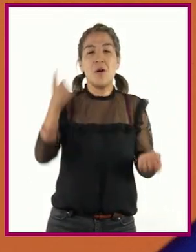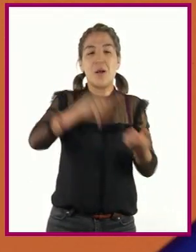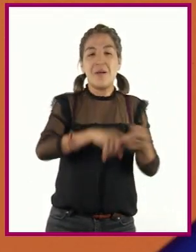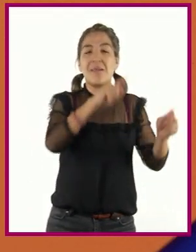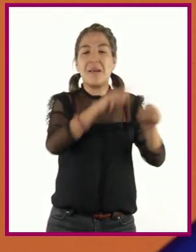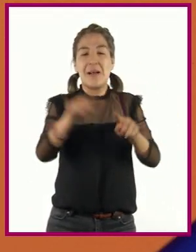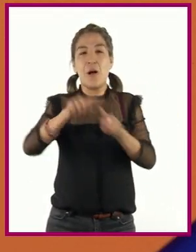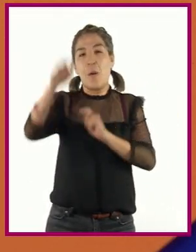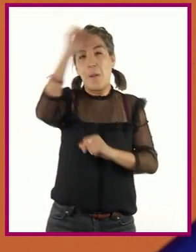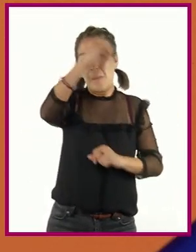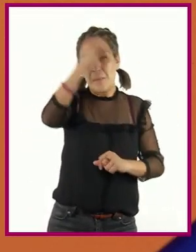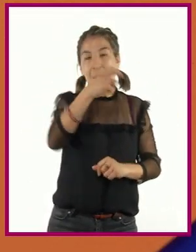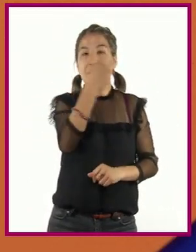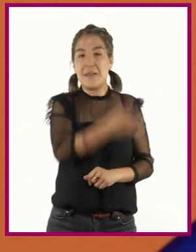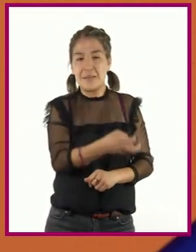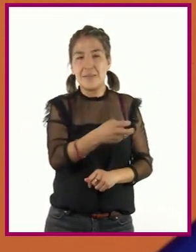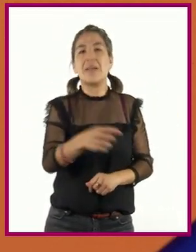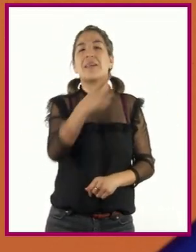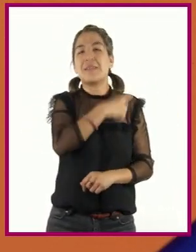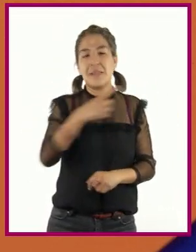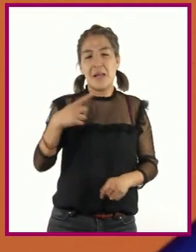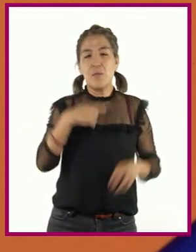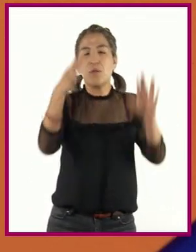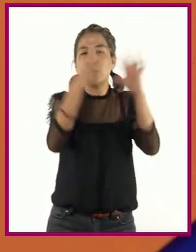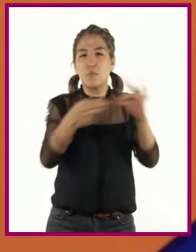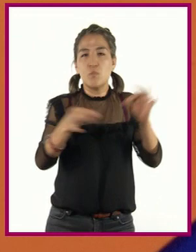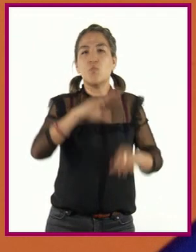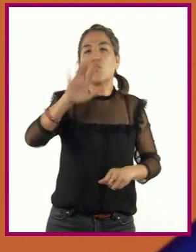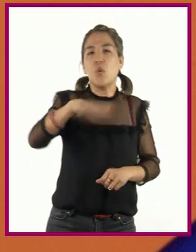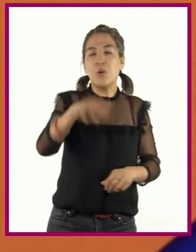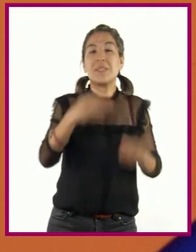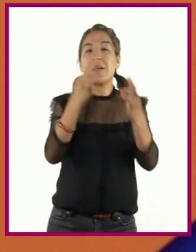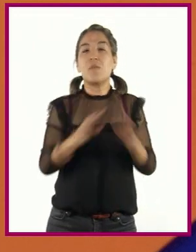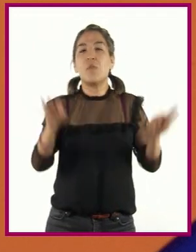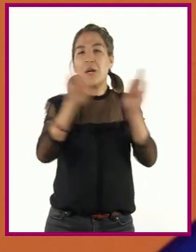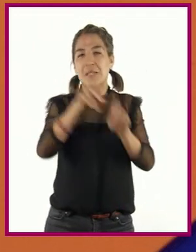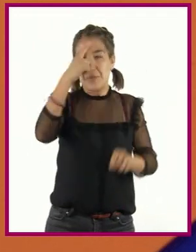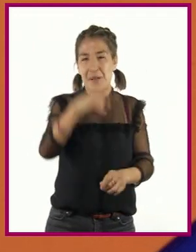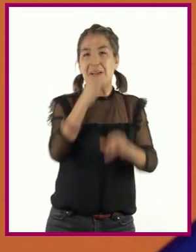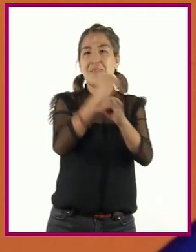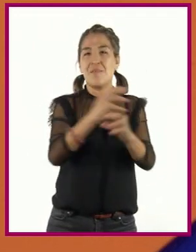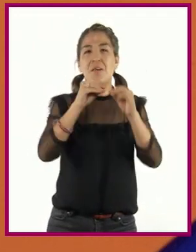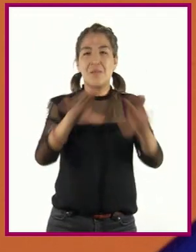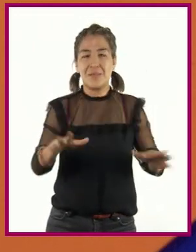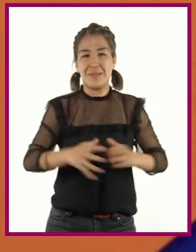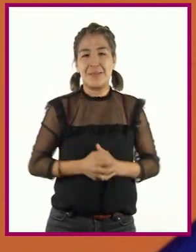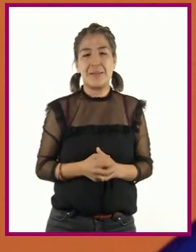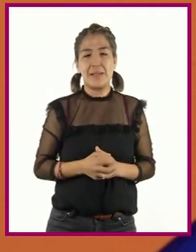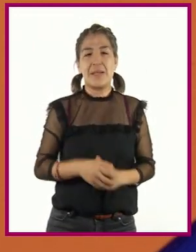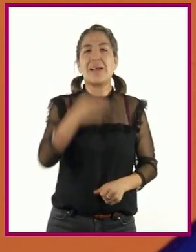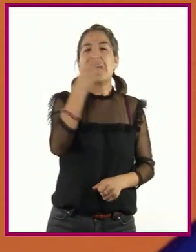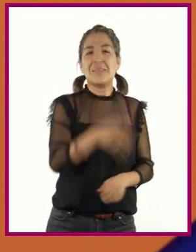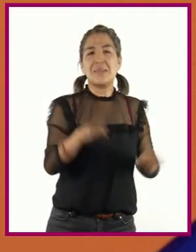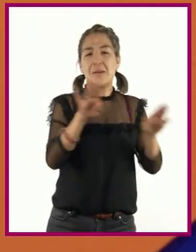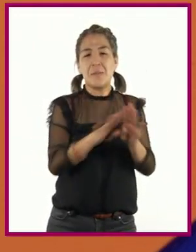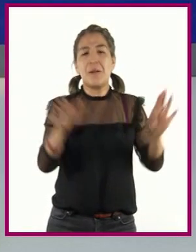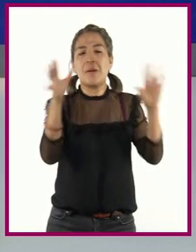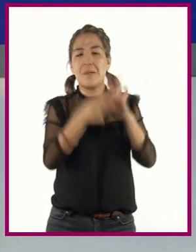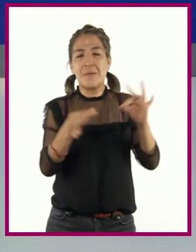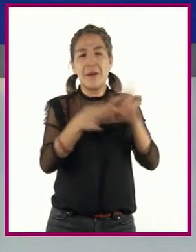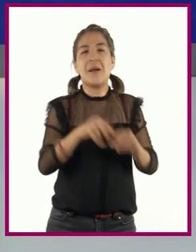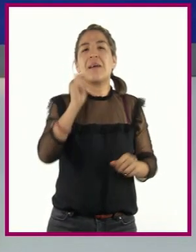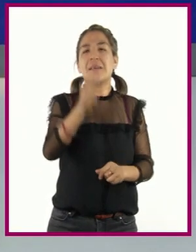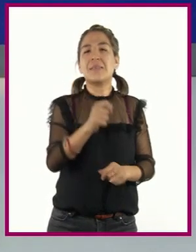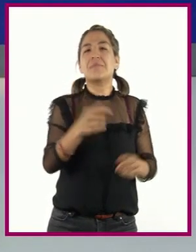de vista que se tenga, será lo que defina la búsqueda principal de la información. Esto no quiere decir que